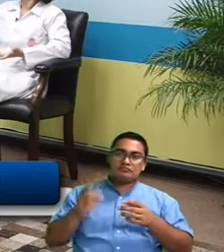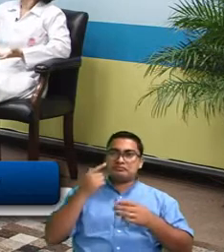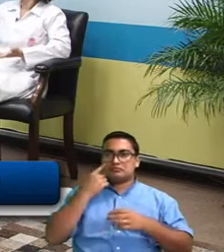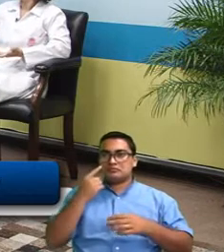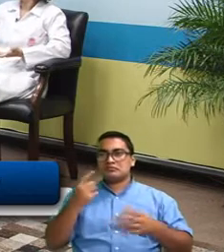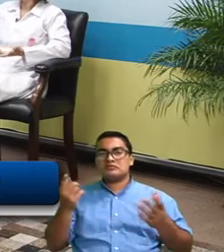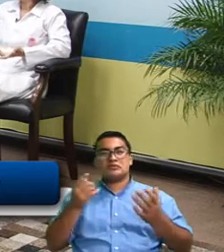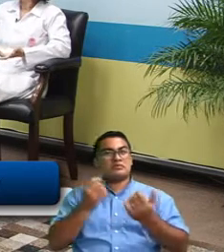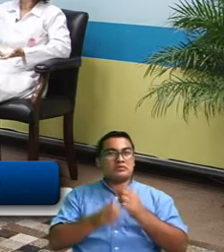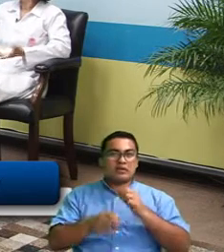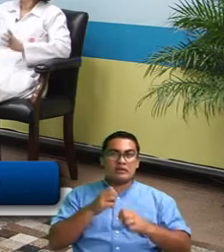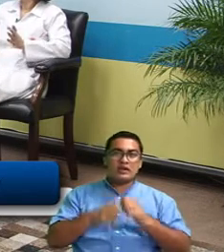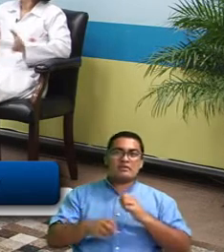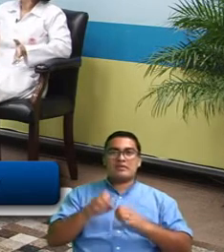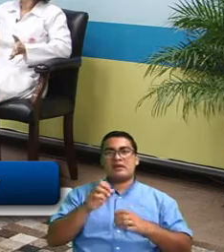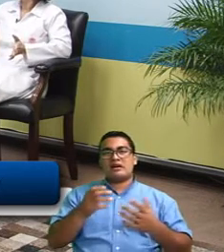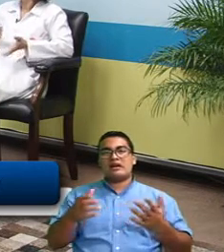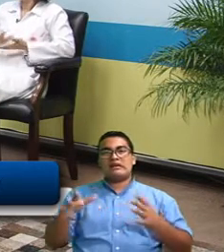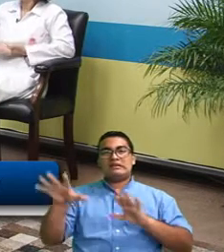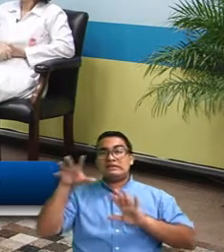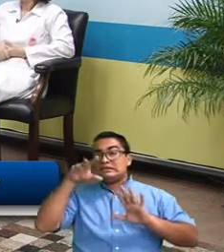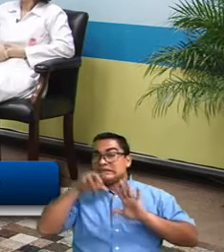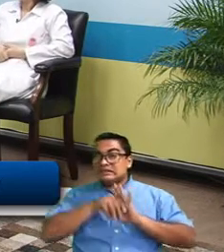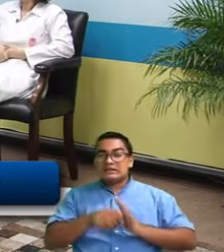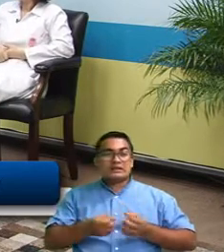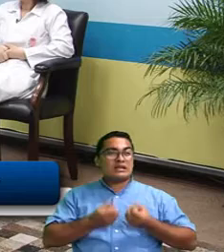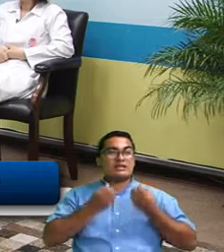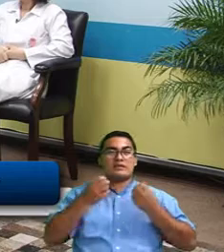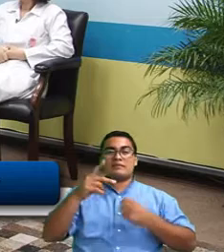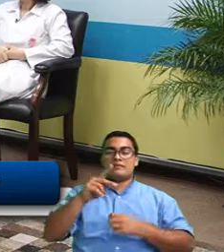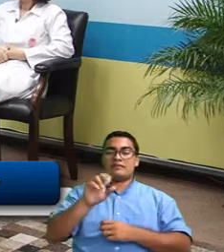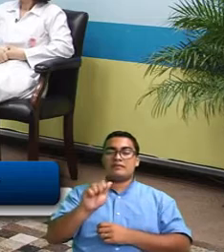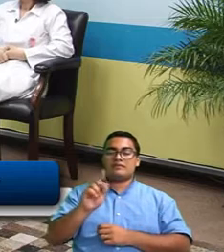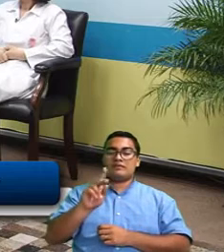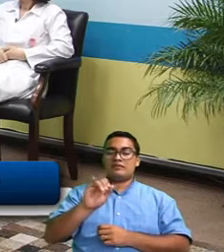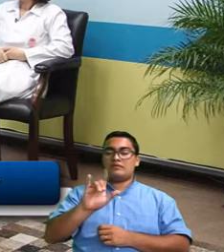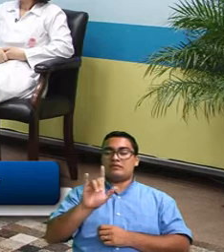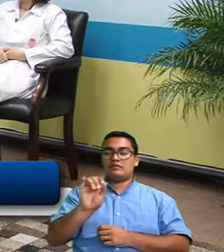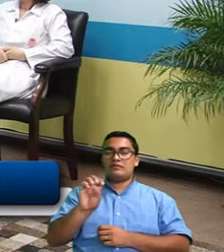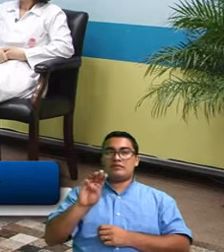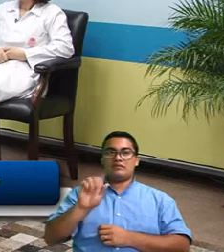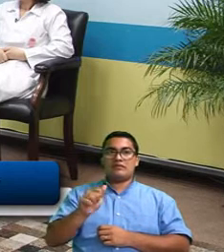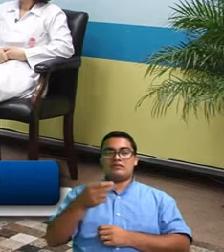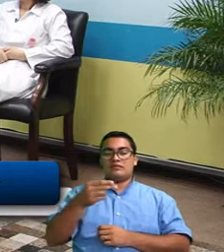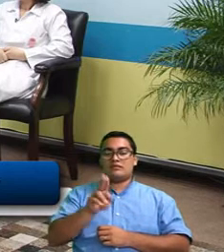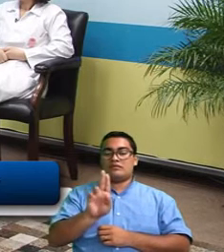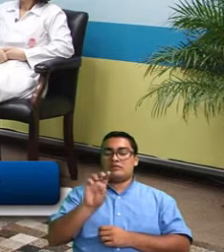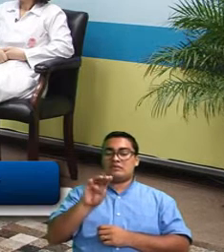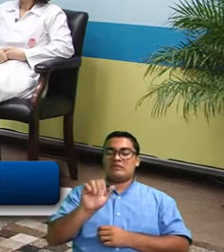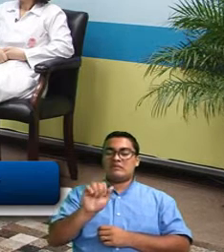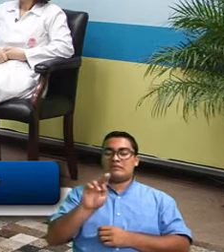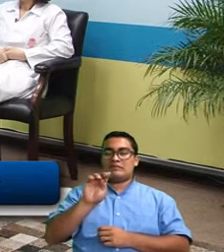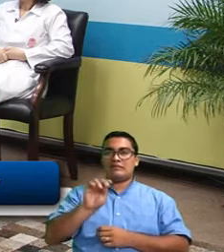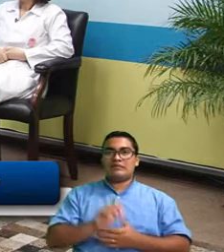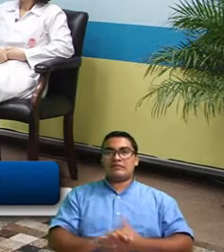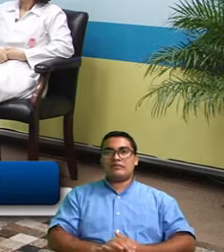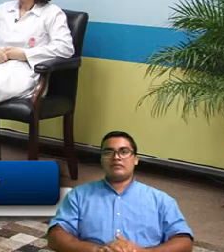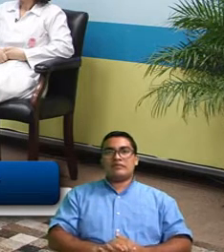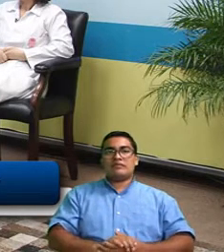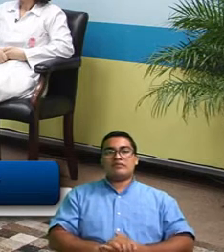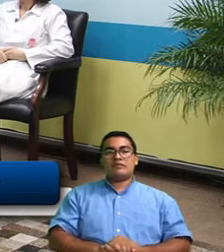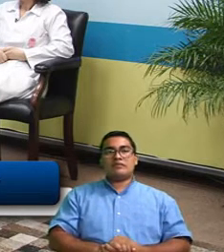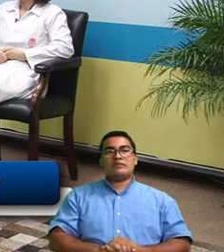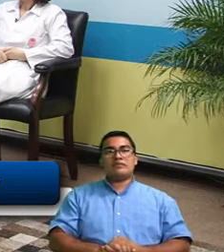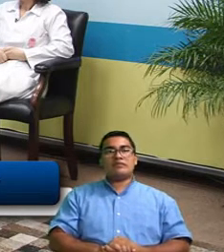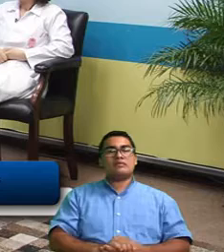alguna infección de transmisión sexual, incluyendo virus del papiloma humano. Ahora, hablemos de los síntomas. Como hay signos,